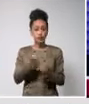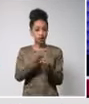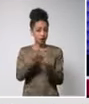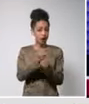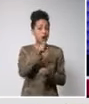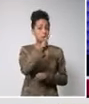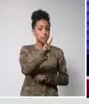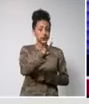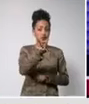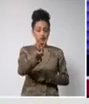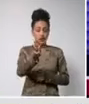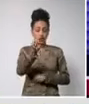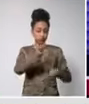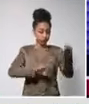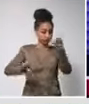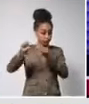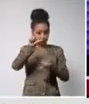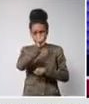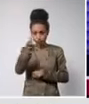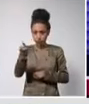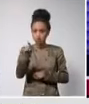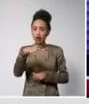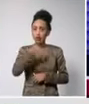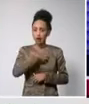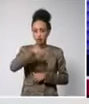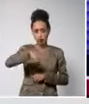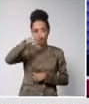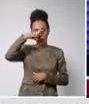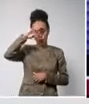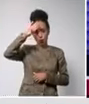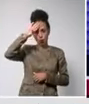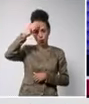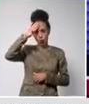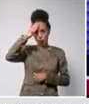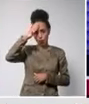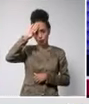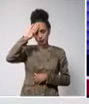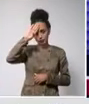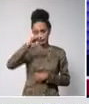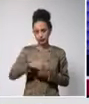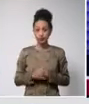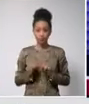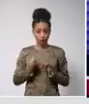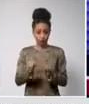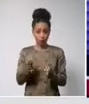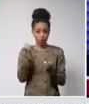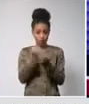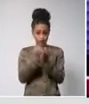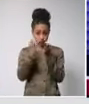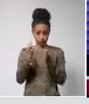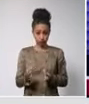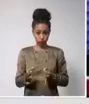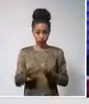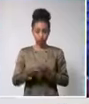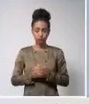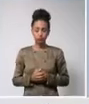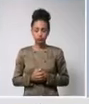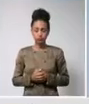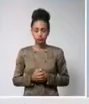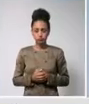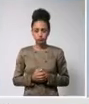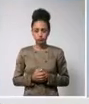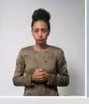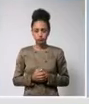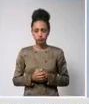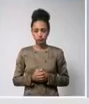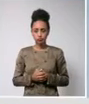laboratorios que tenemos en nuestro país y se confirman, se diagnostican en el día